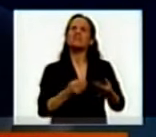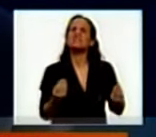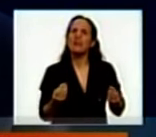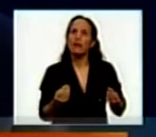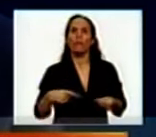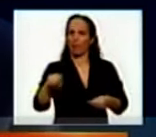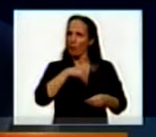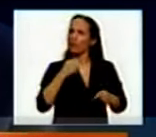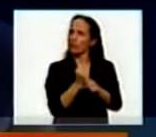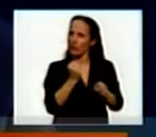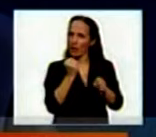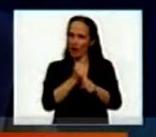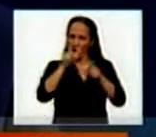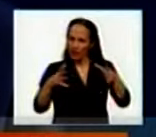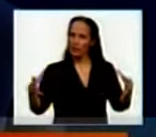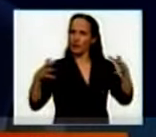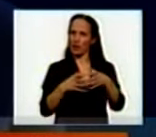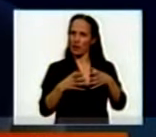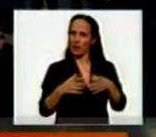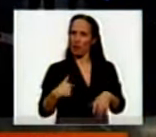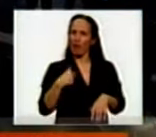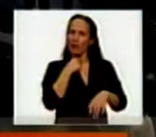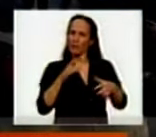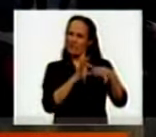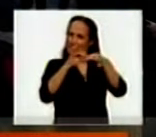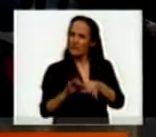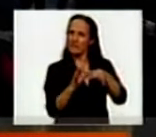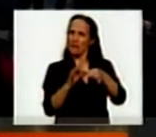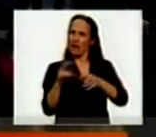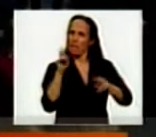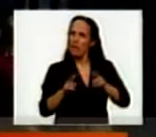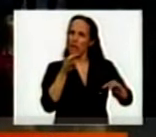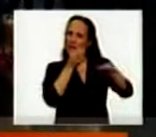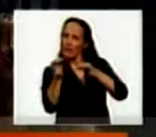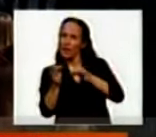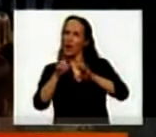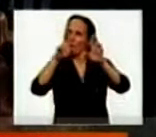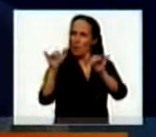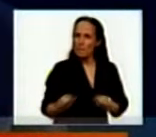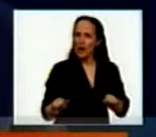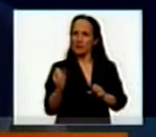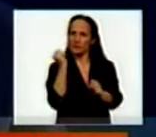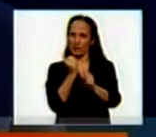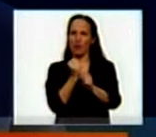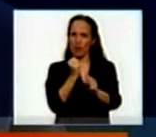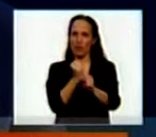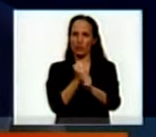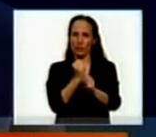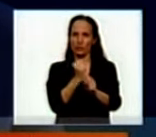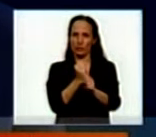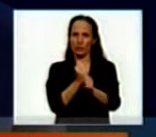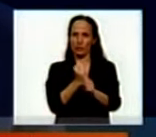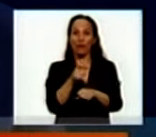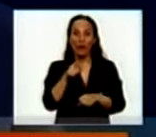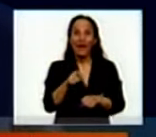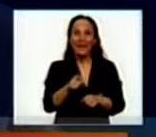dijimos que creemos en la unidad, en el diálogo, en la paz, en el trabajo. Y ese